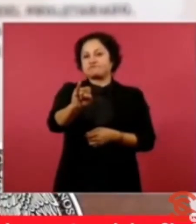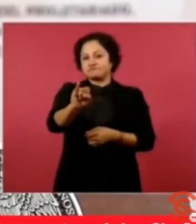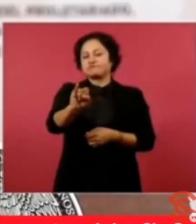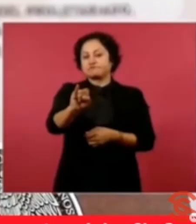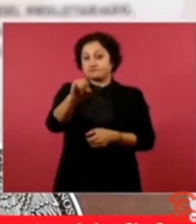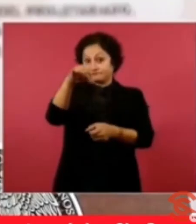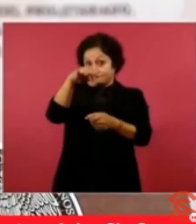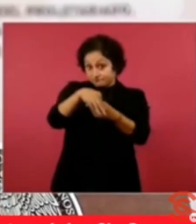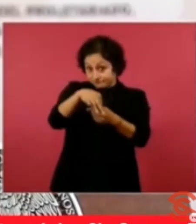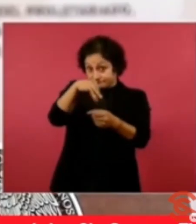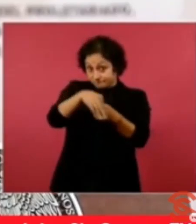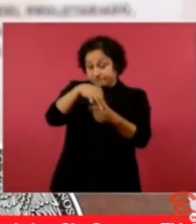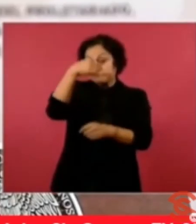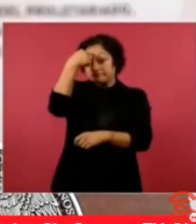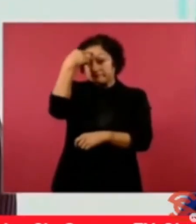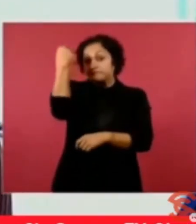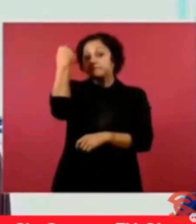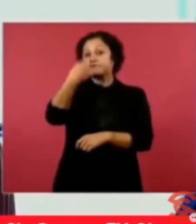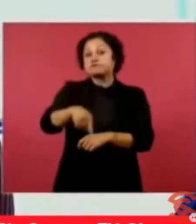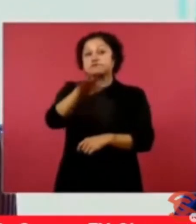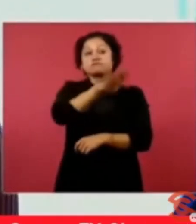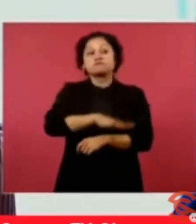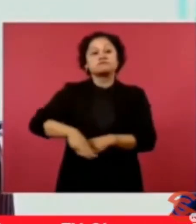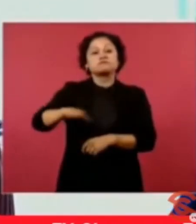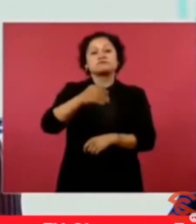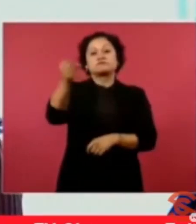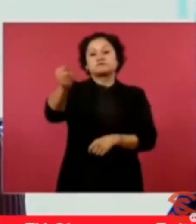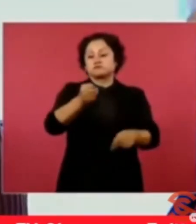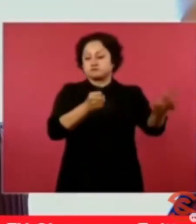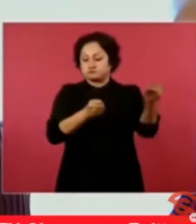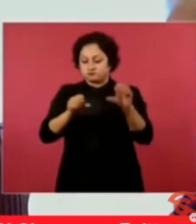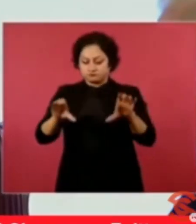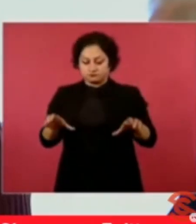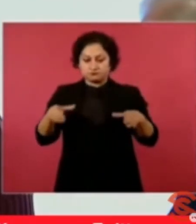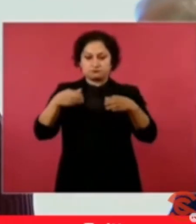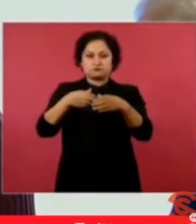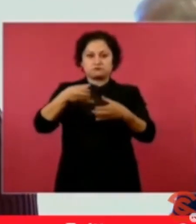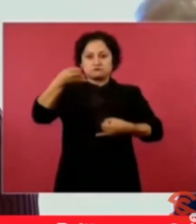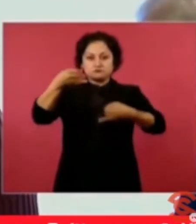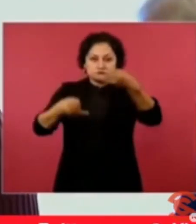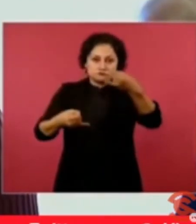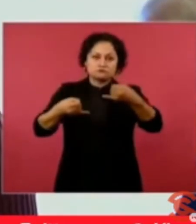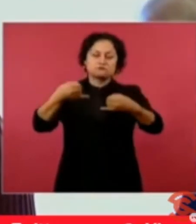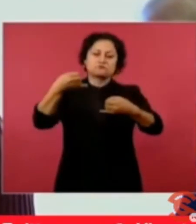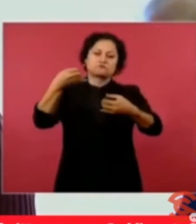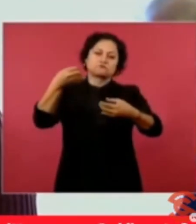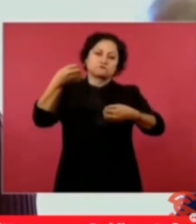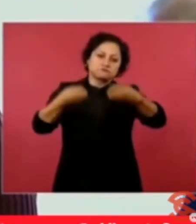de México hacia los jueces, magistrados y ministros